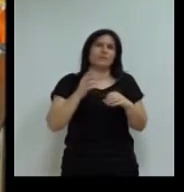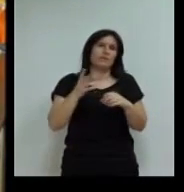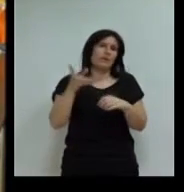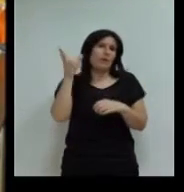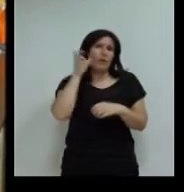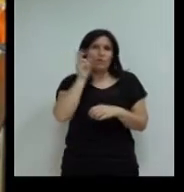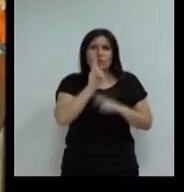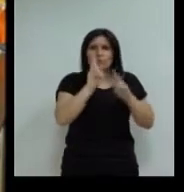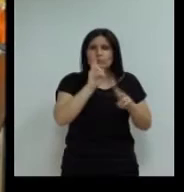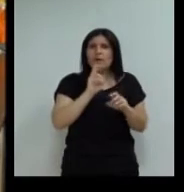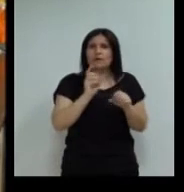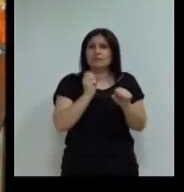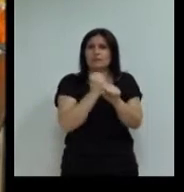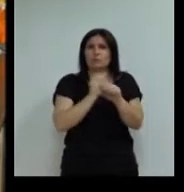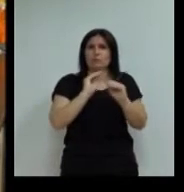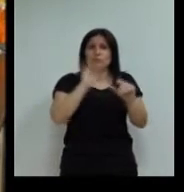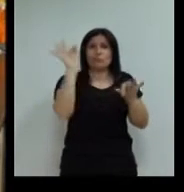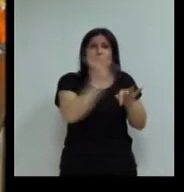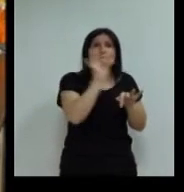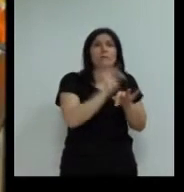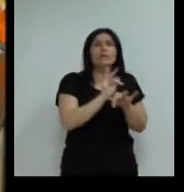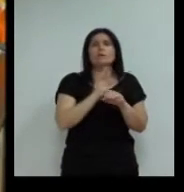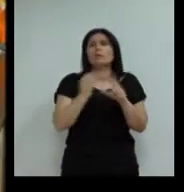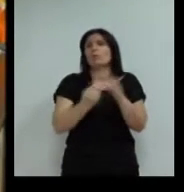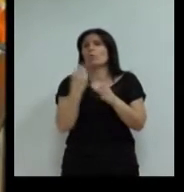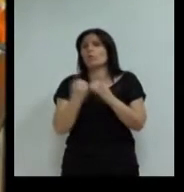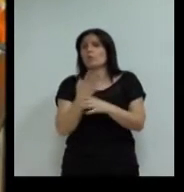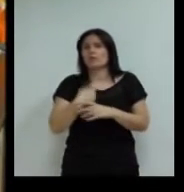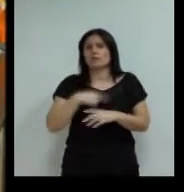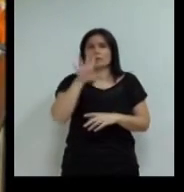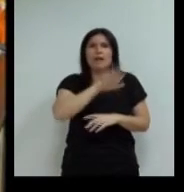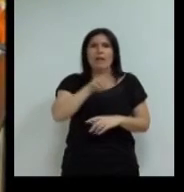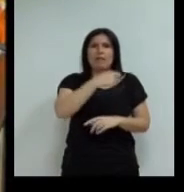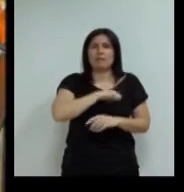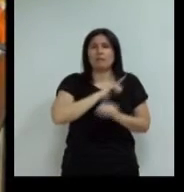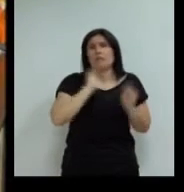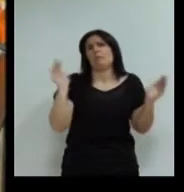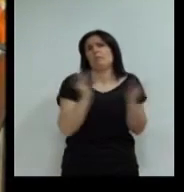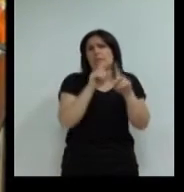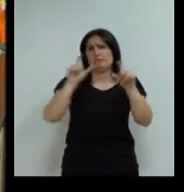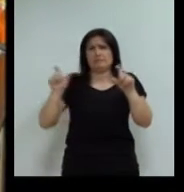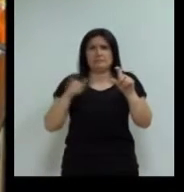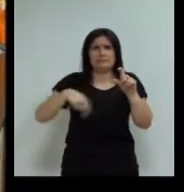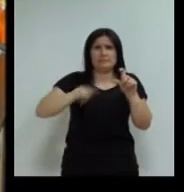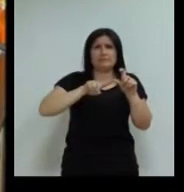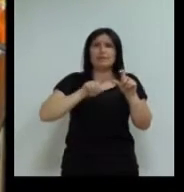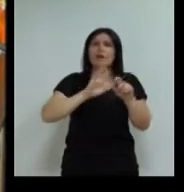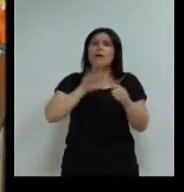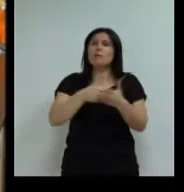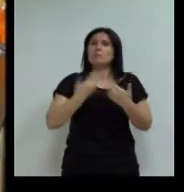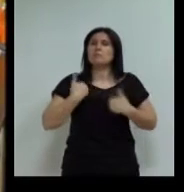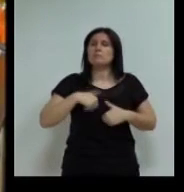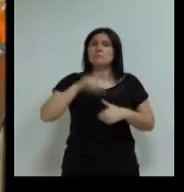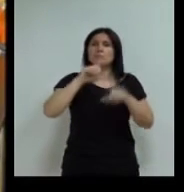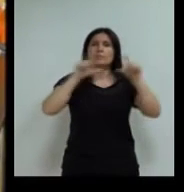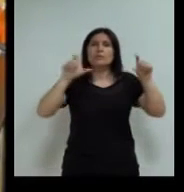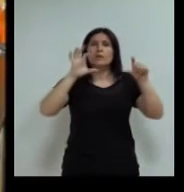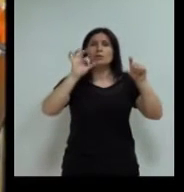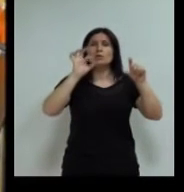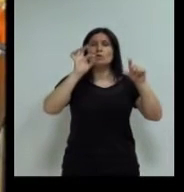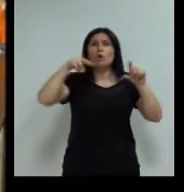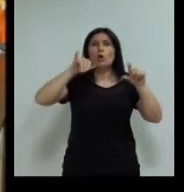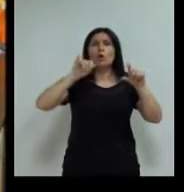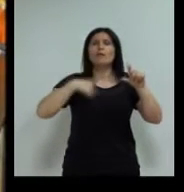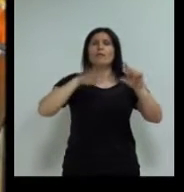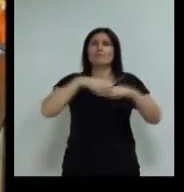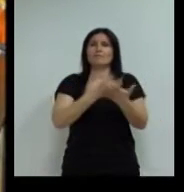con sus películas, pequeñas producciones nacionales, etcétera, ¿no? Hasta que la multinacional Sony confió en